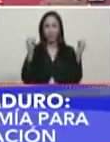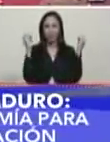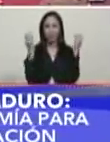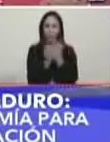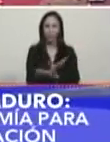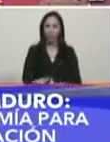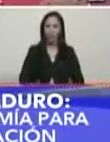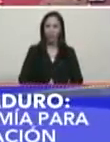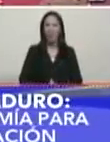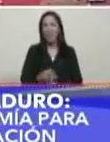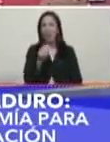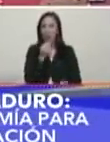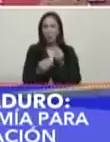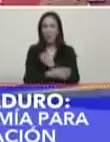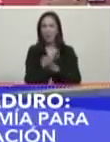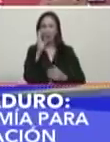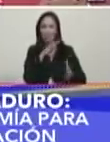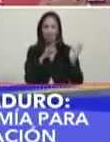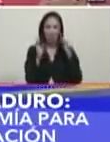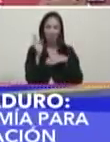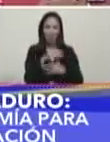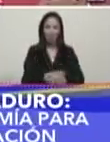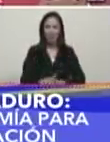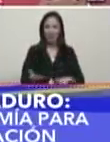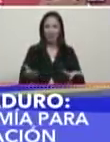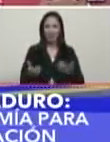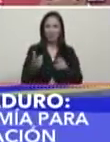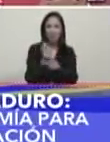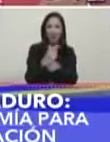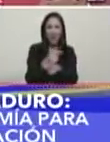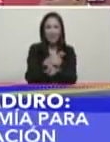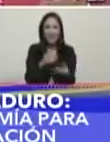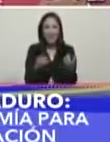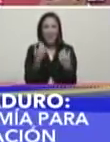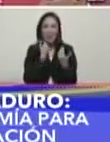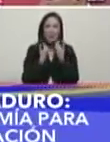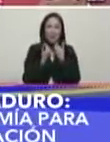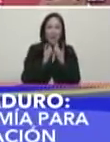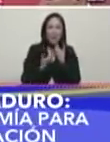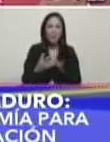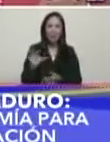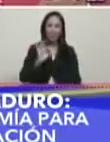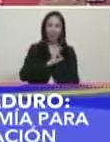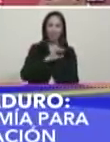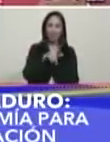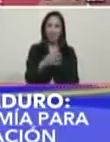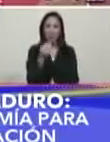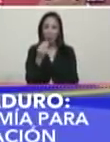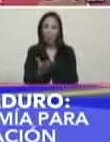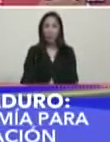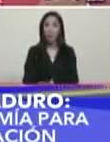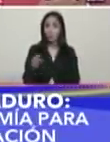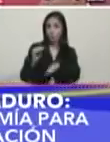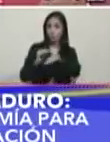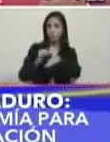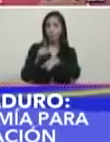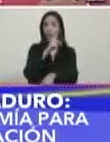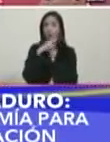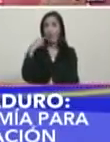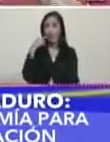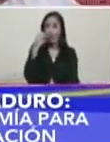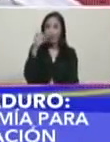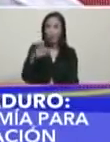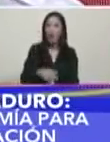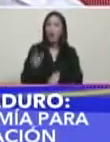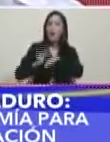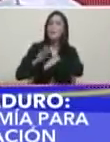De comida podrida, cancerígena. Yo le digo al presidente de Colombia, Iván Duque, ¿por qué